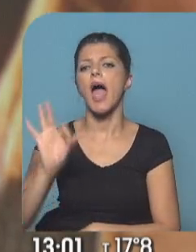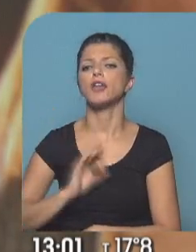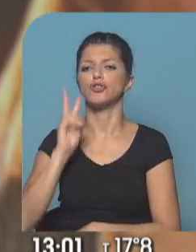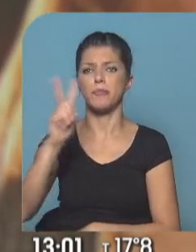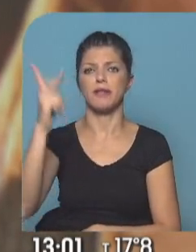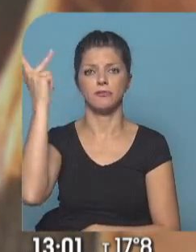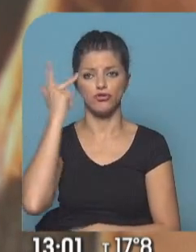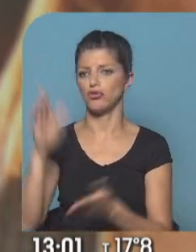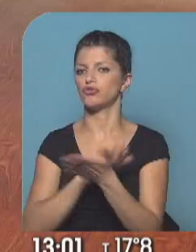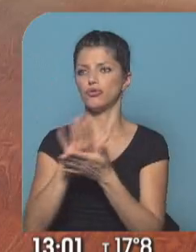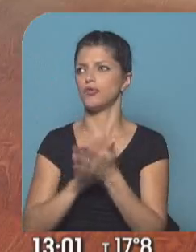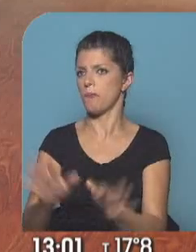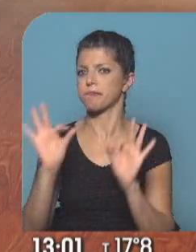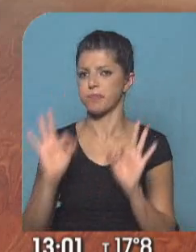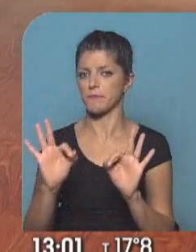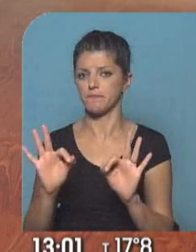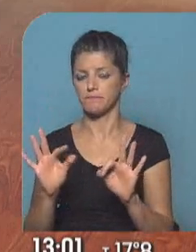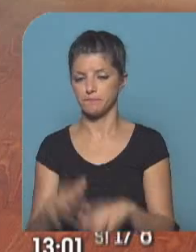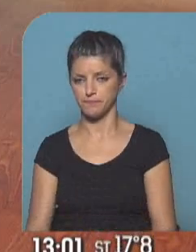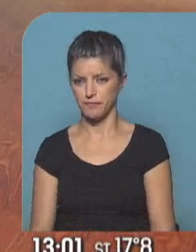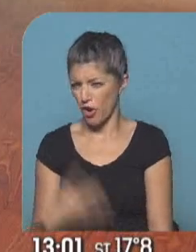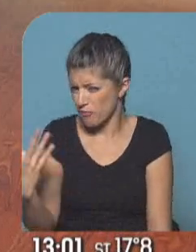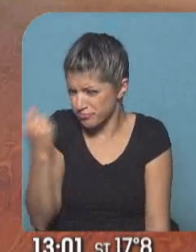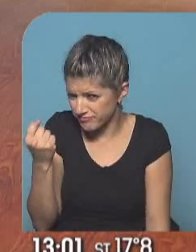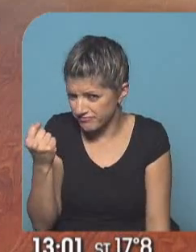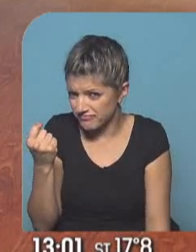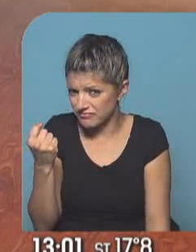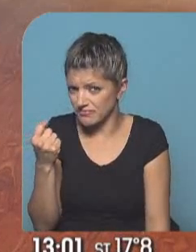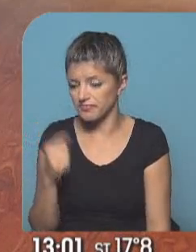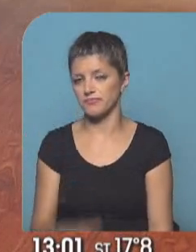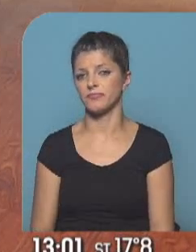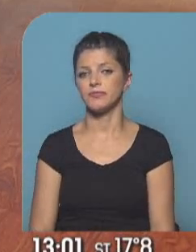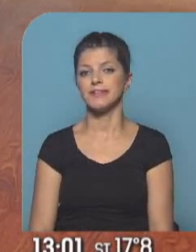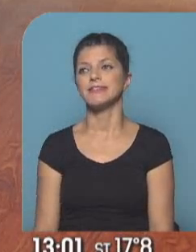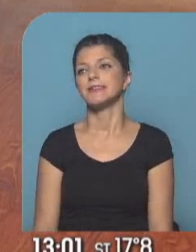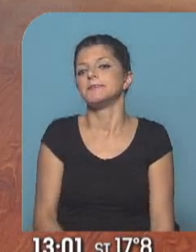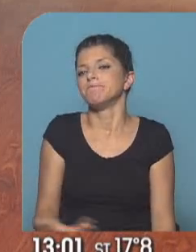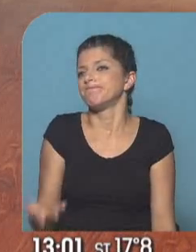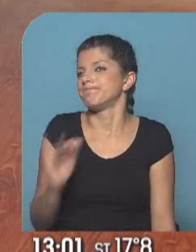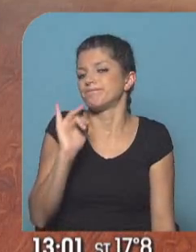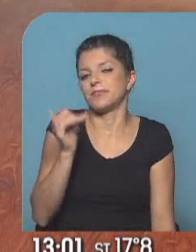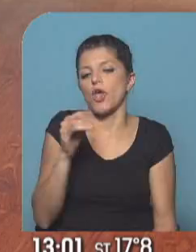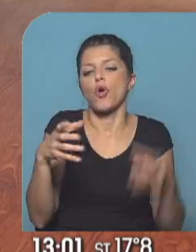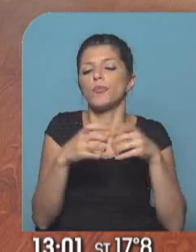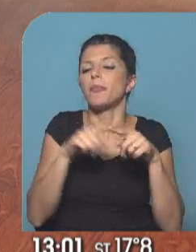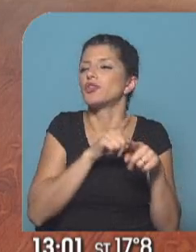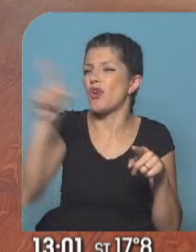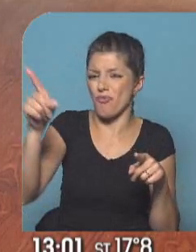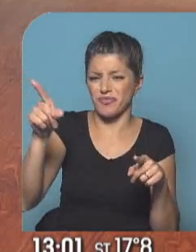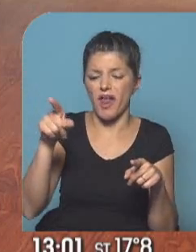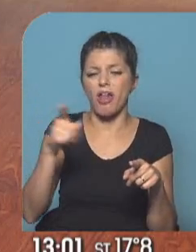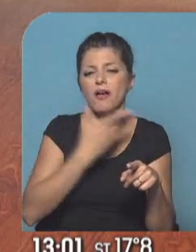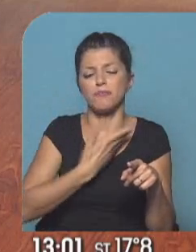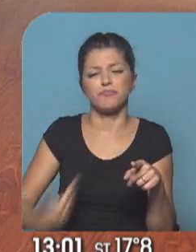realicen las presidenciales? Sí, me parece que sí. Me parece que la oposición tuvo demasiada confianza en que las